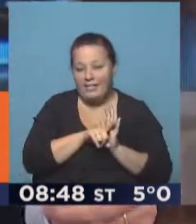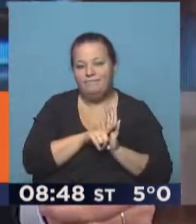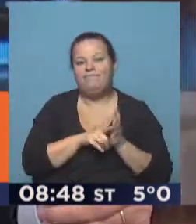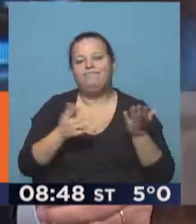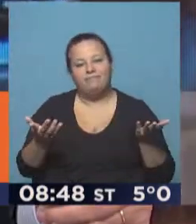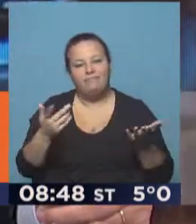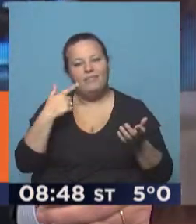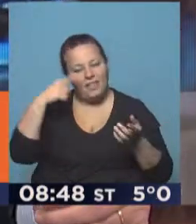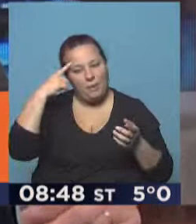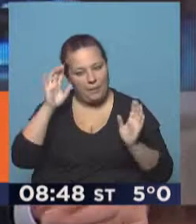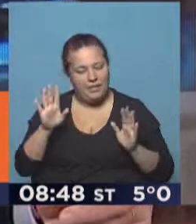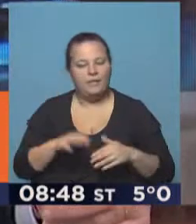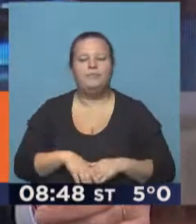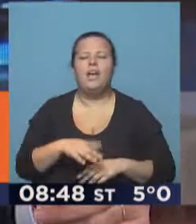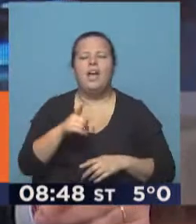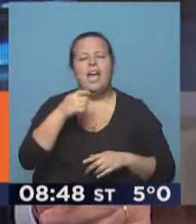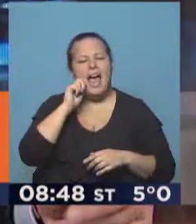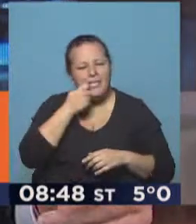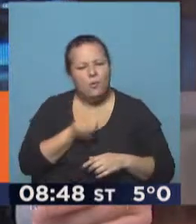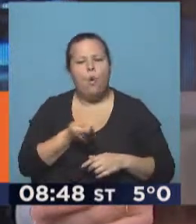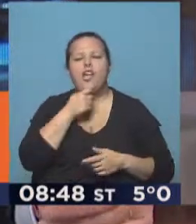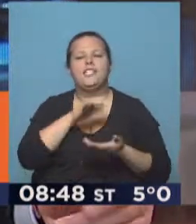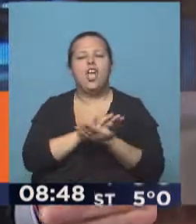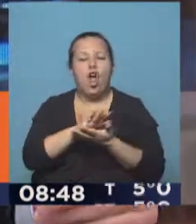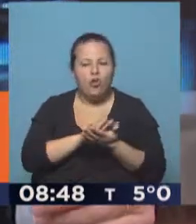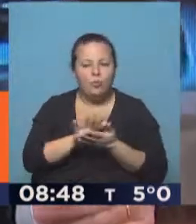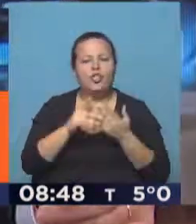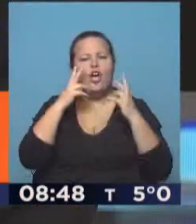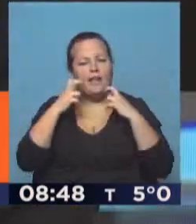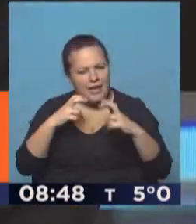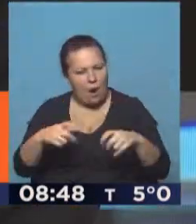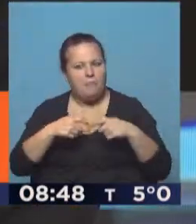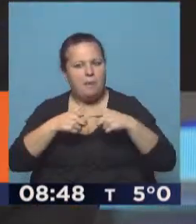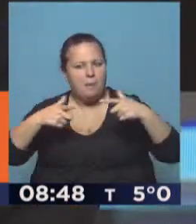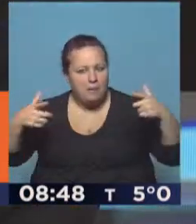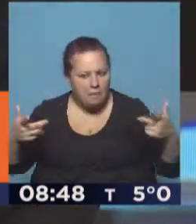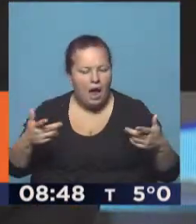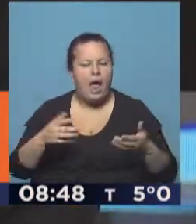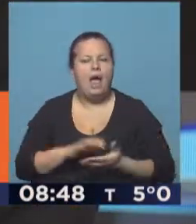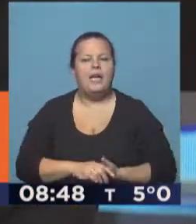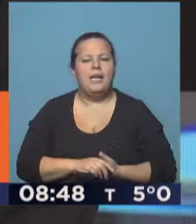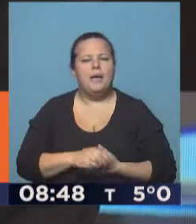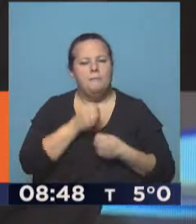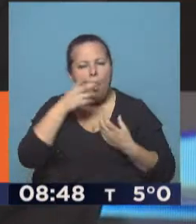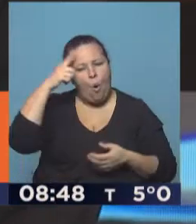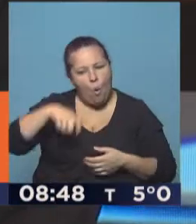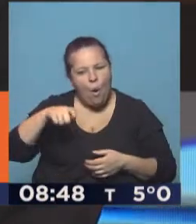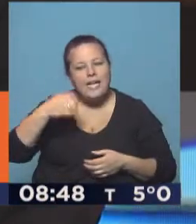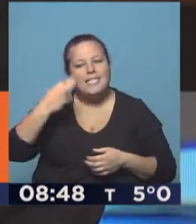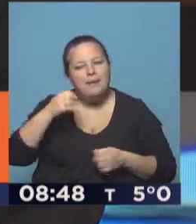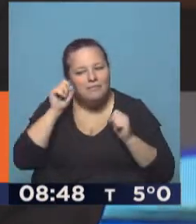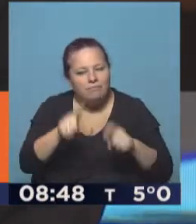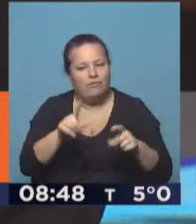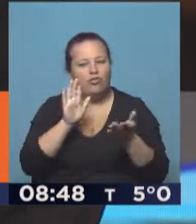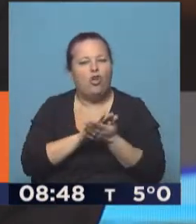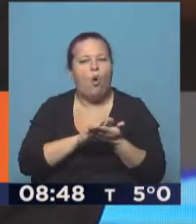hay que tenerla en cuenta. ¿Ayudaría en los casos de corrupción? Se están investigando muchos, cada vez más, que haya jueces específicos para estudiar